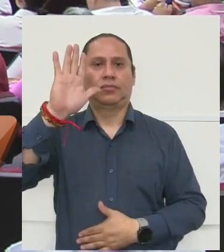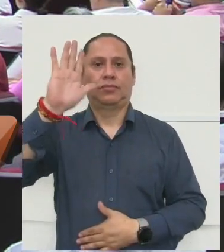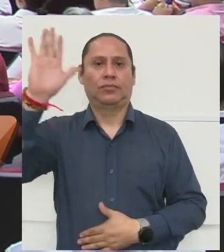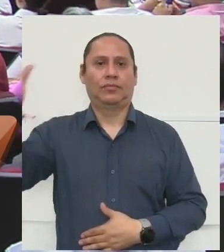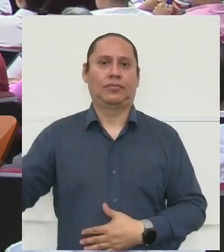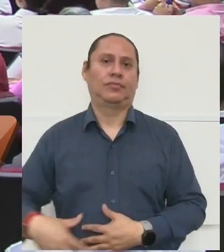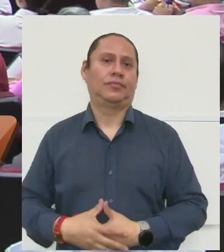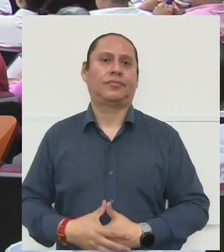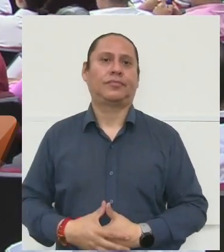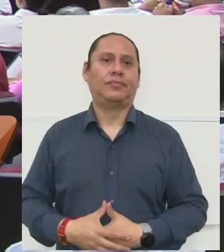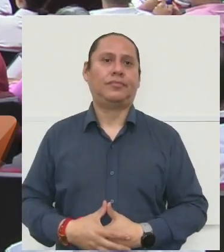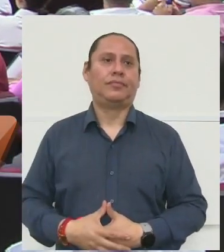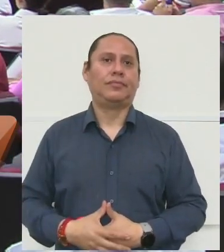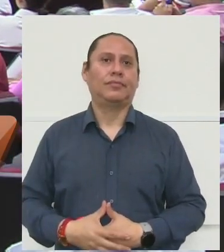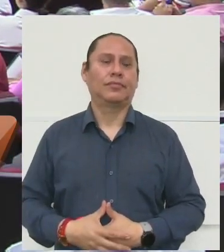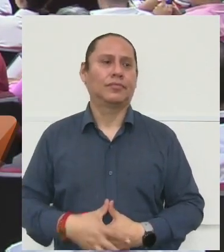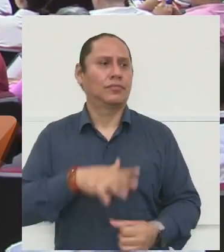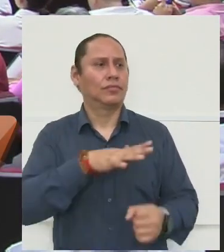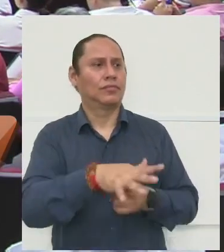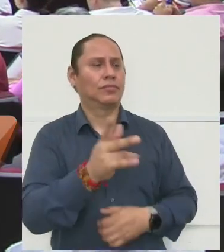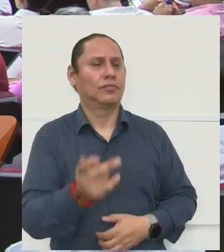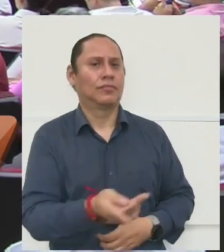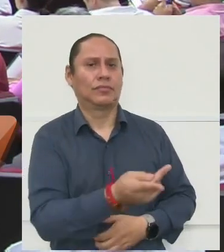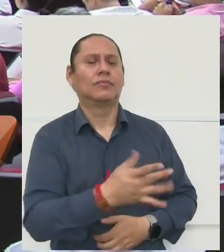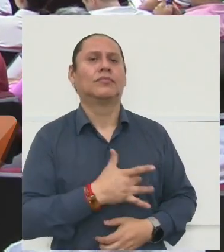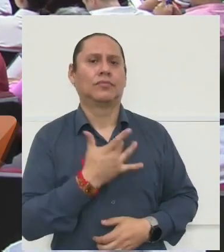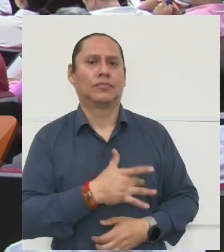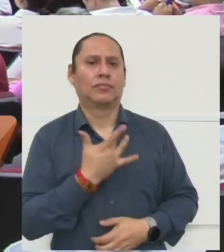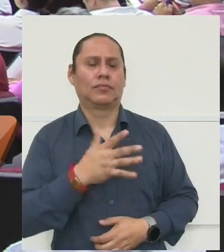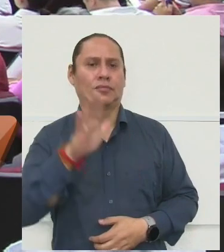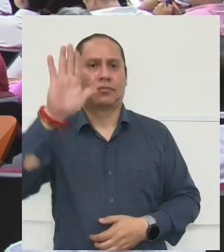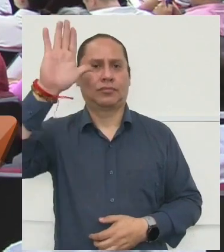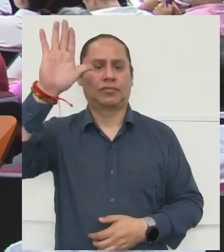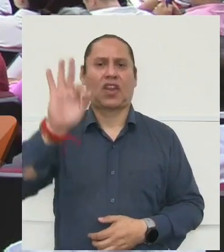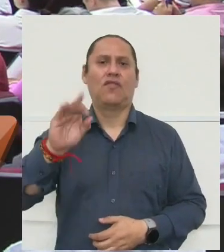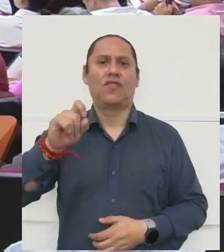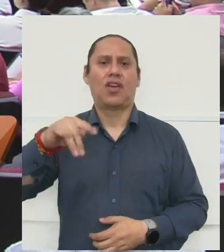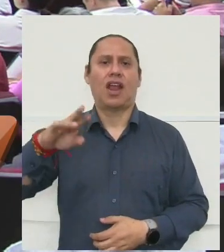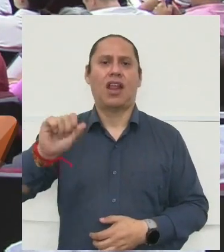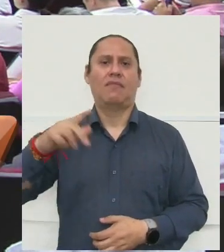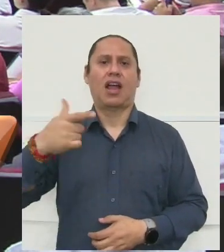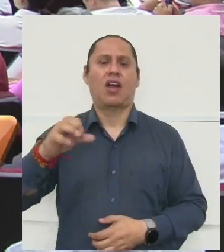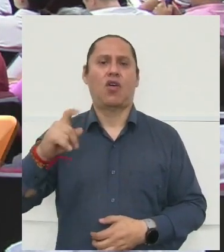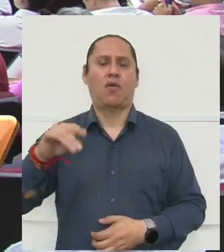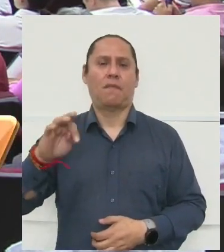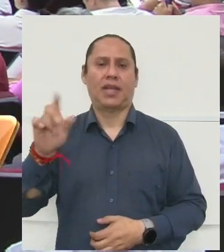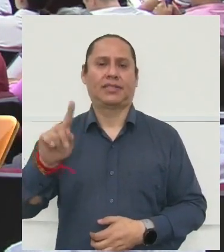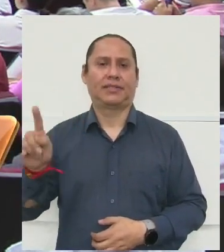mano en qué sentido su participación diputada flor alma Gómez